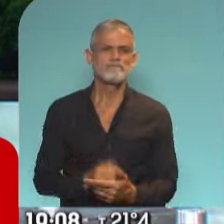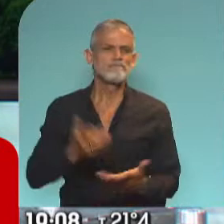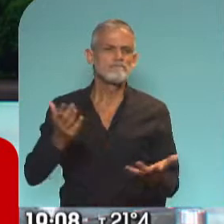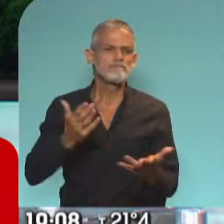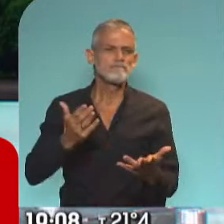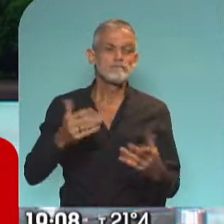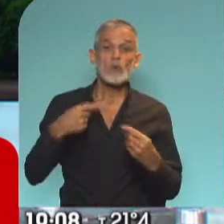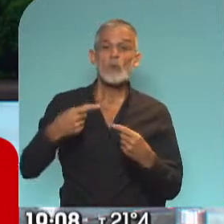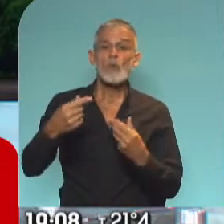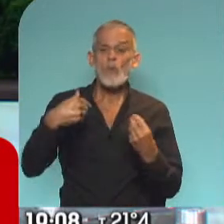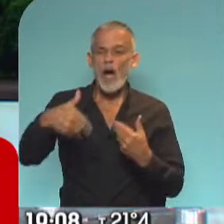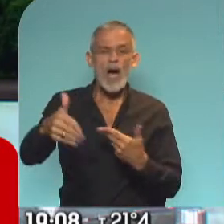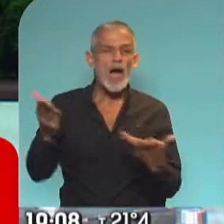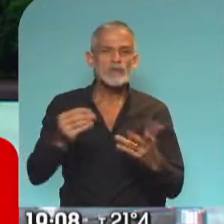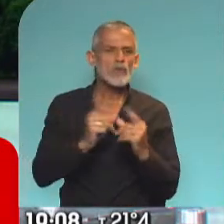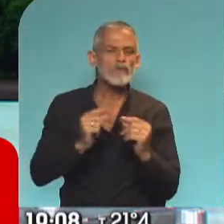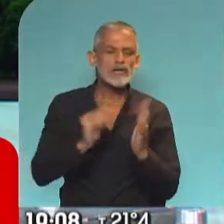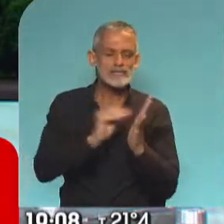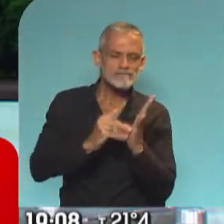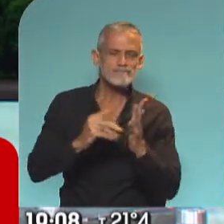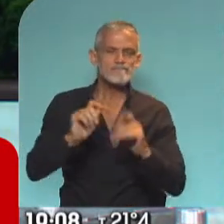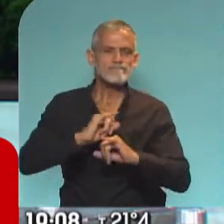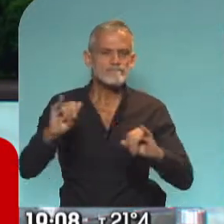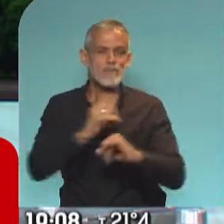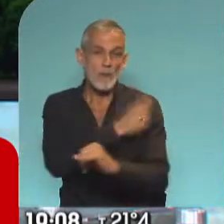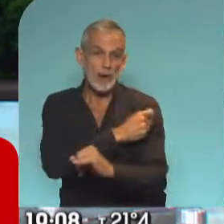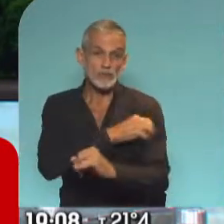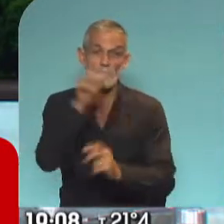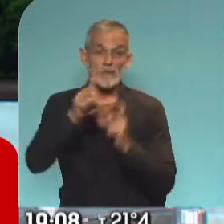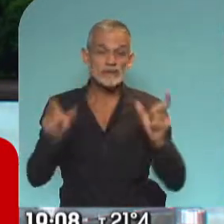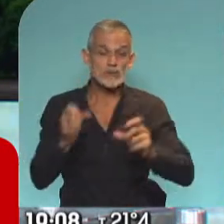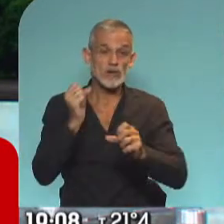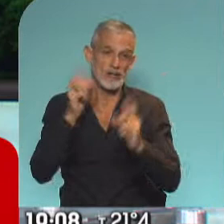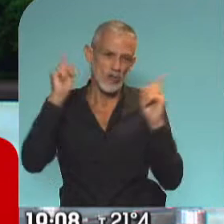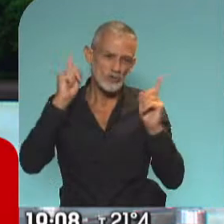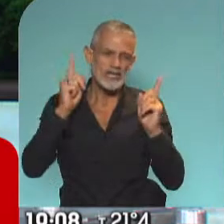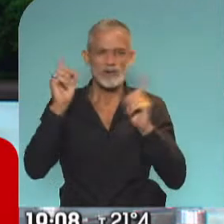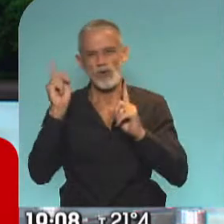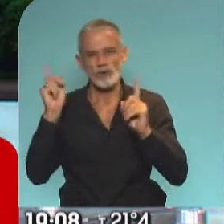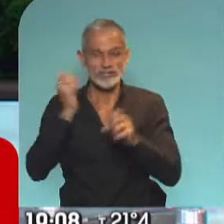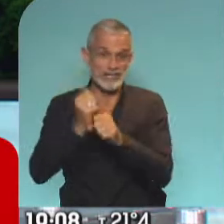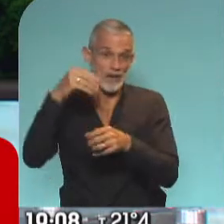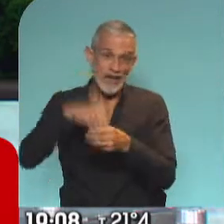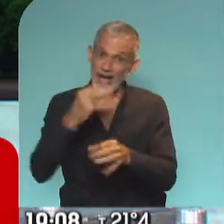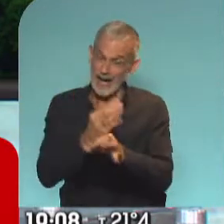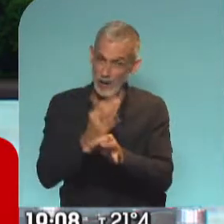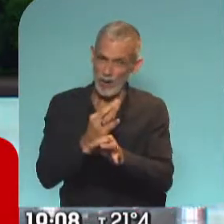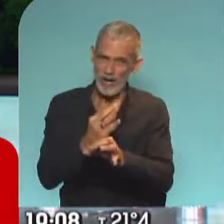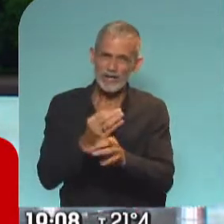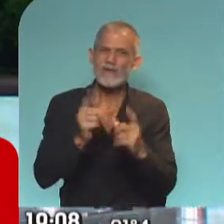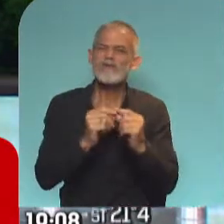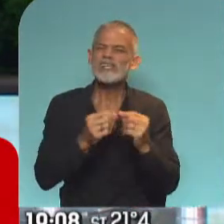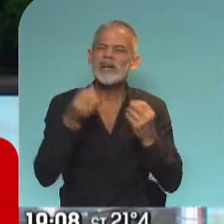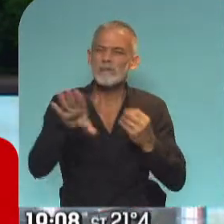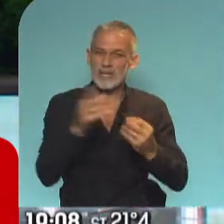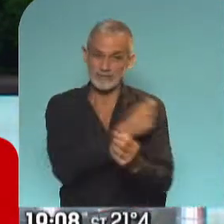¿Cuándo comenzaría, si es que hay una fecha, la campaña de vacunación al personal docente y no docente de las escuelas? Y le pregunto, ligado a